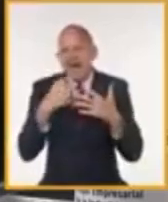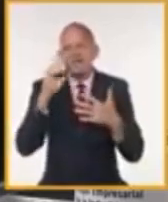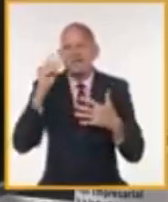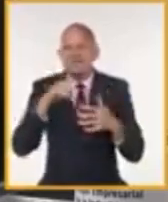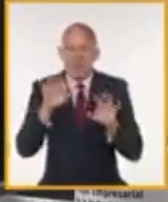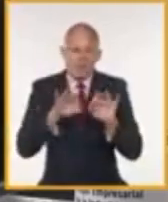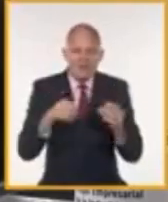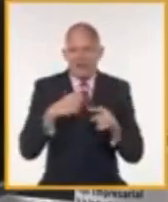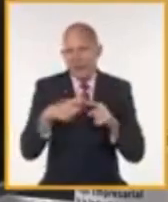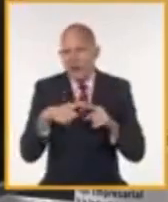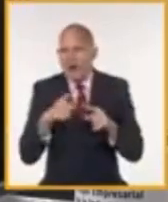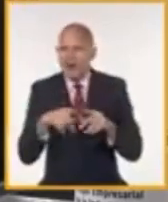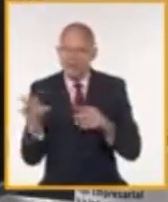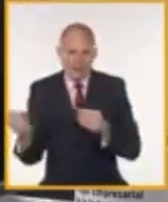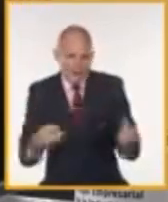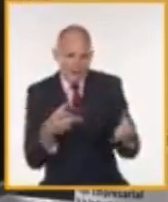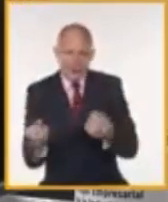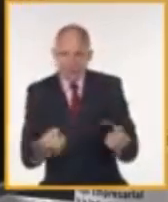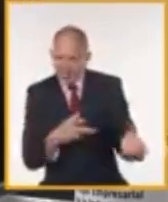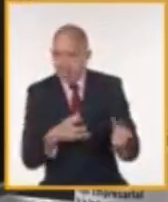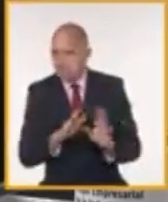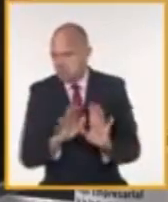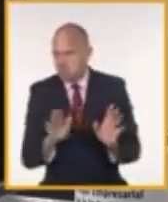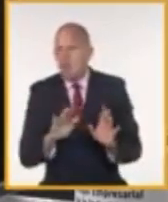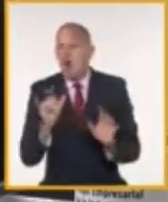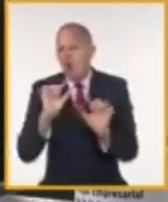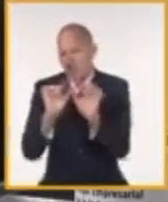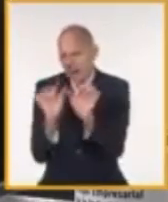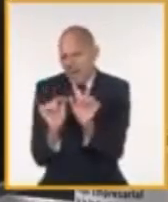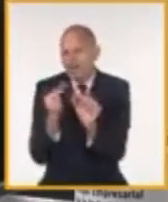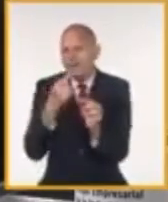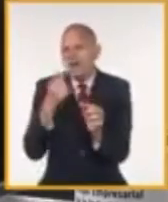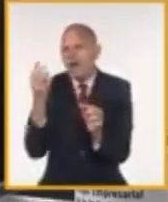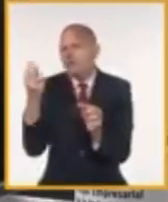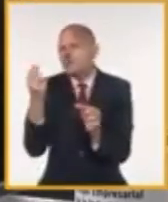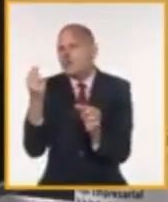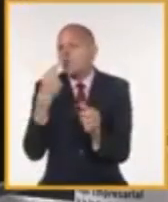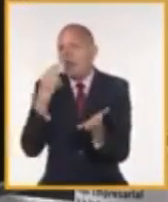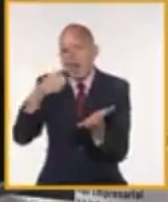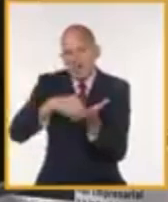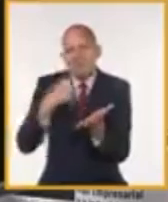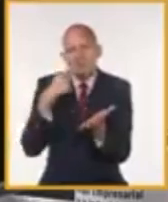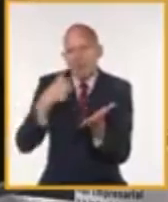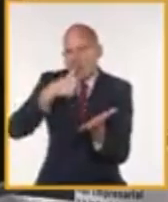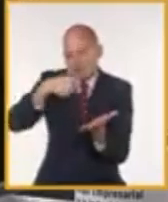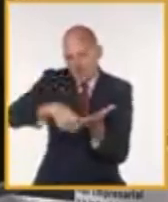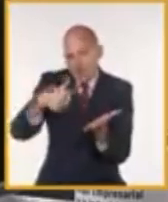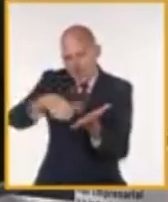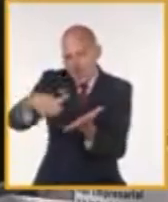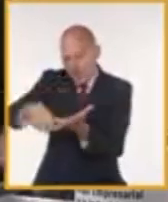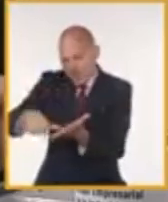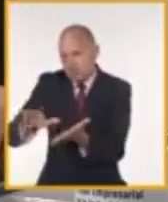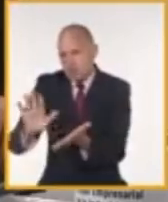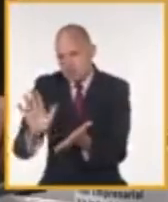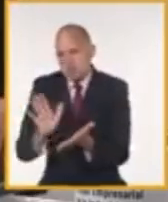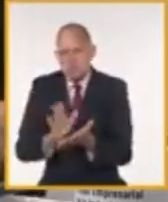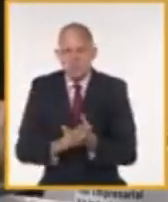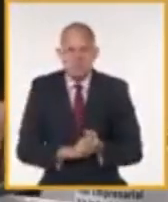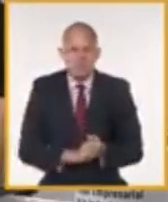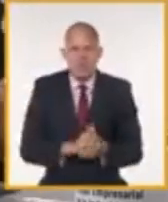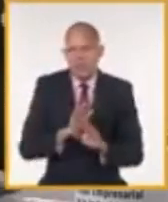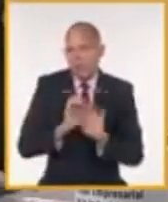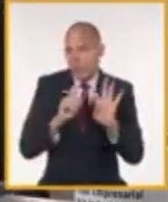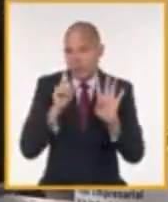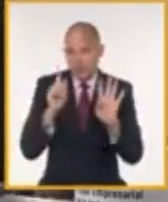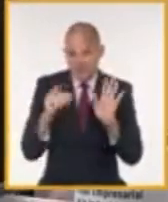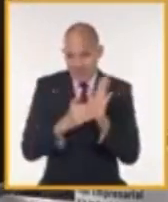la materia prima hasta la producción final para la comercialización de las mismas, de acuerdo a los destinos que estén